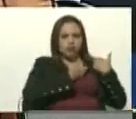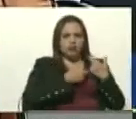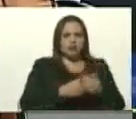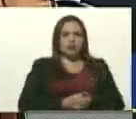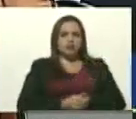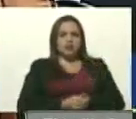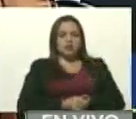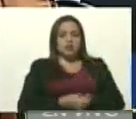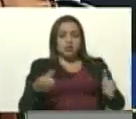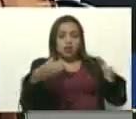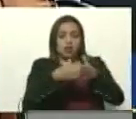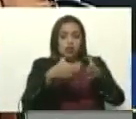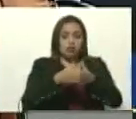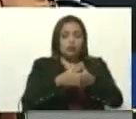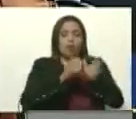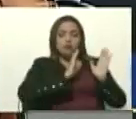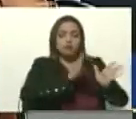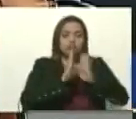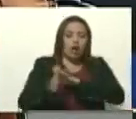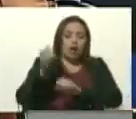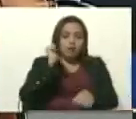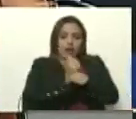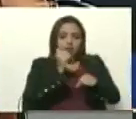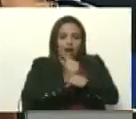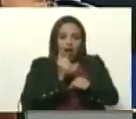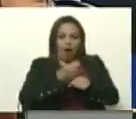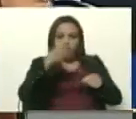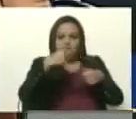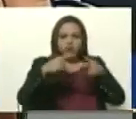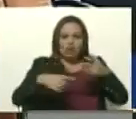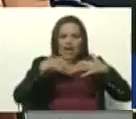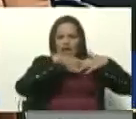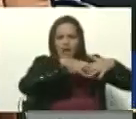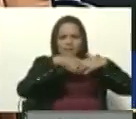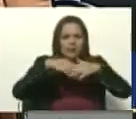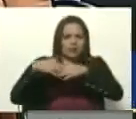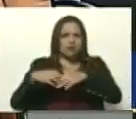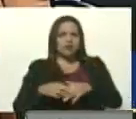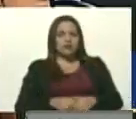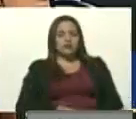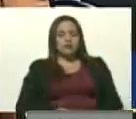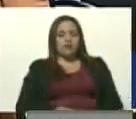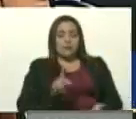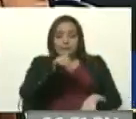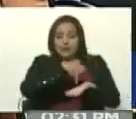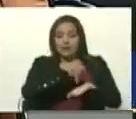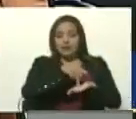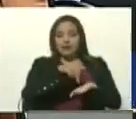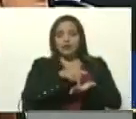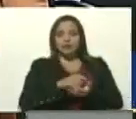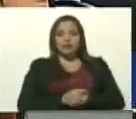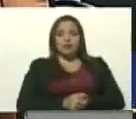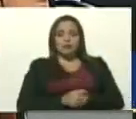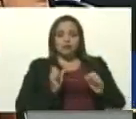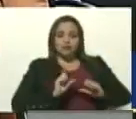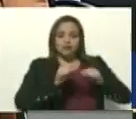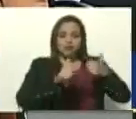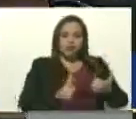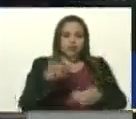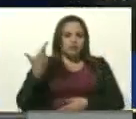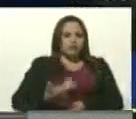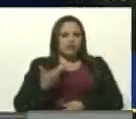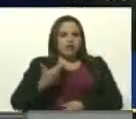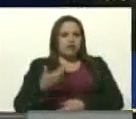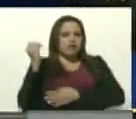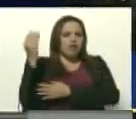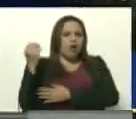de asociaciones sindicales, trabajadores, empresarios que participan en la instalación de este importante